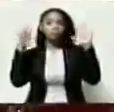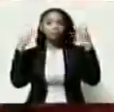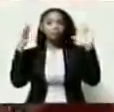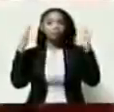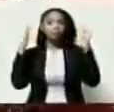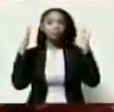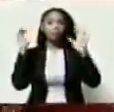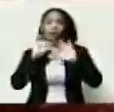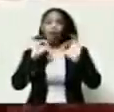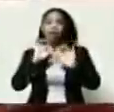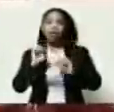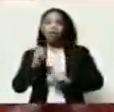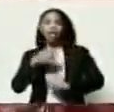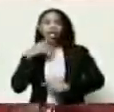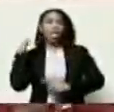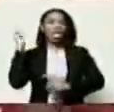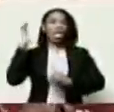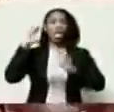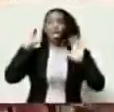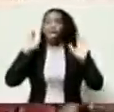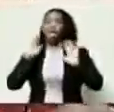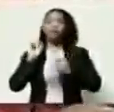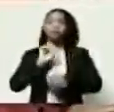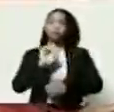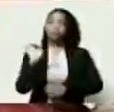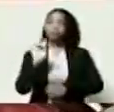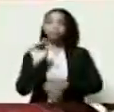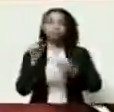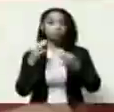Sin arrogancia de ninguna naturaleza,